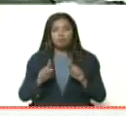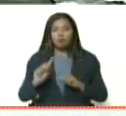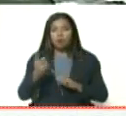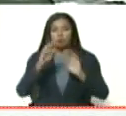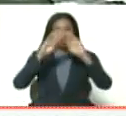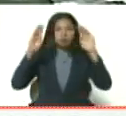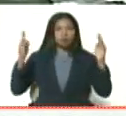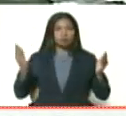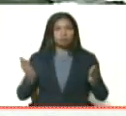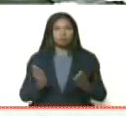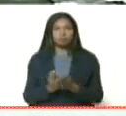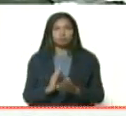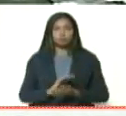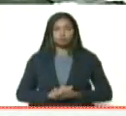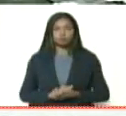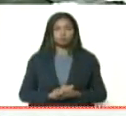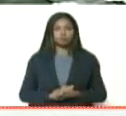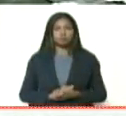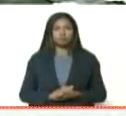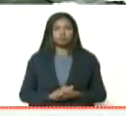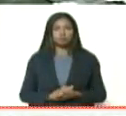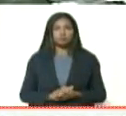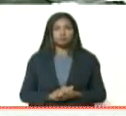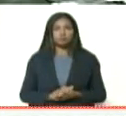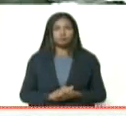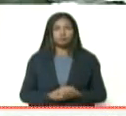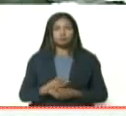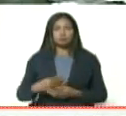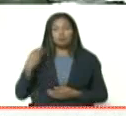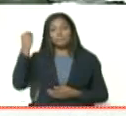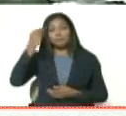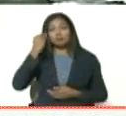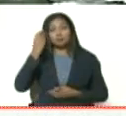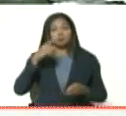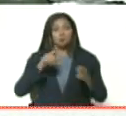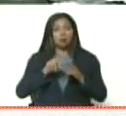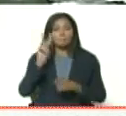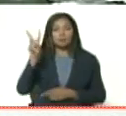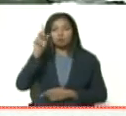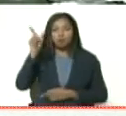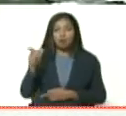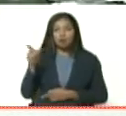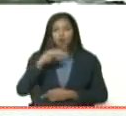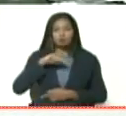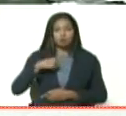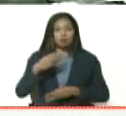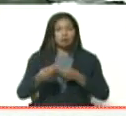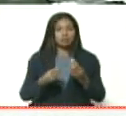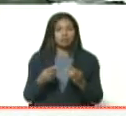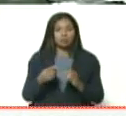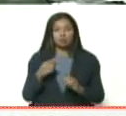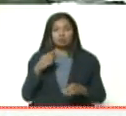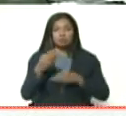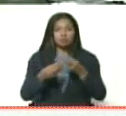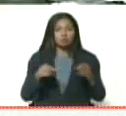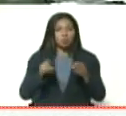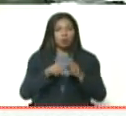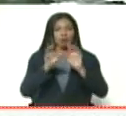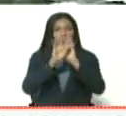decirlo, mi comandante jefe, así único, lo he analizado y hecho a los venezolanos. Creado por ustedes, ¿verdad?, y que ha